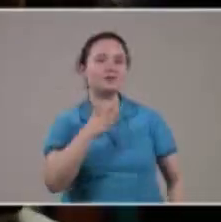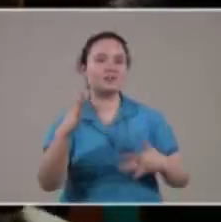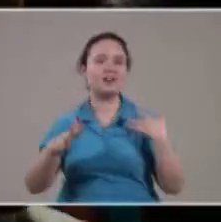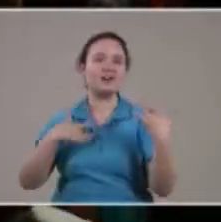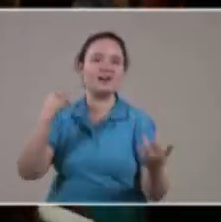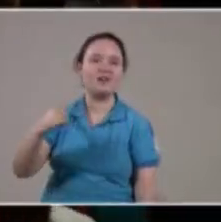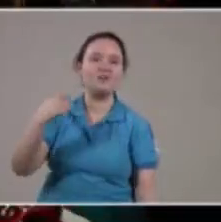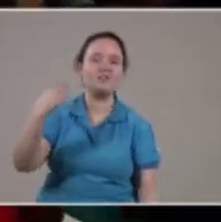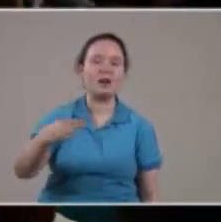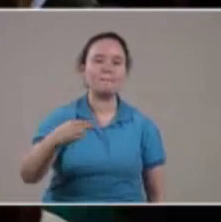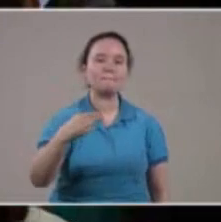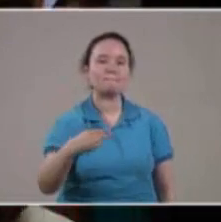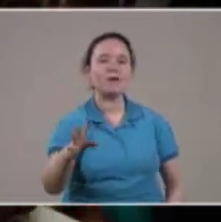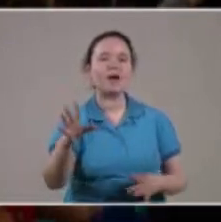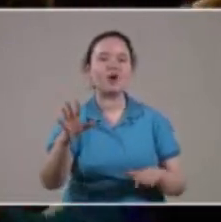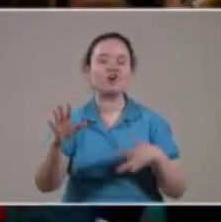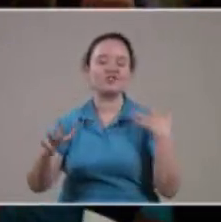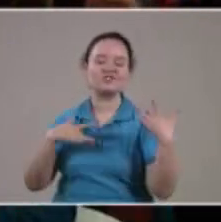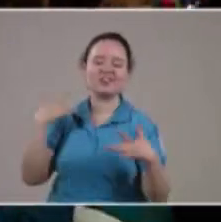Me gozaré Jehová.